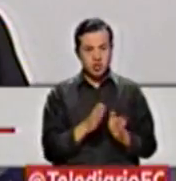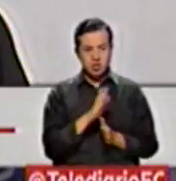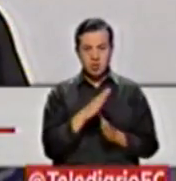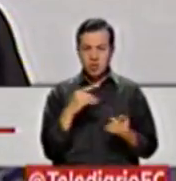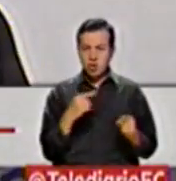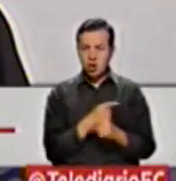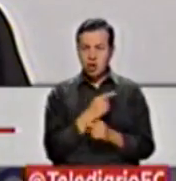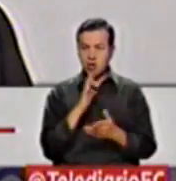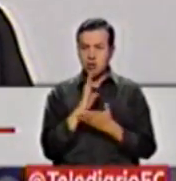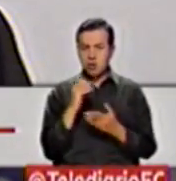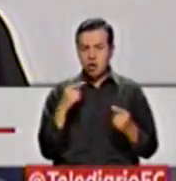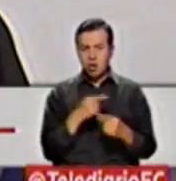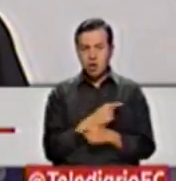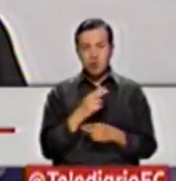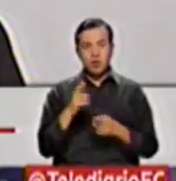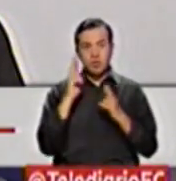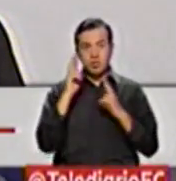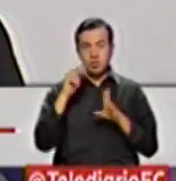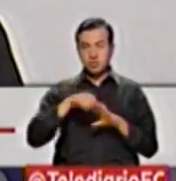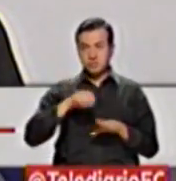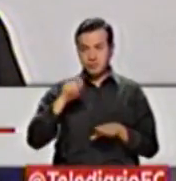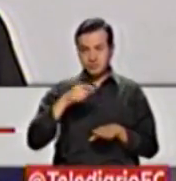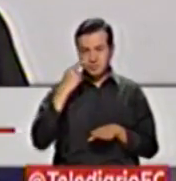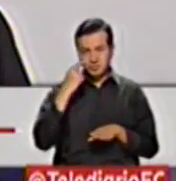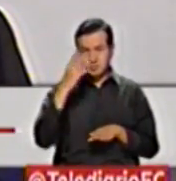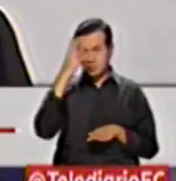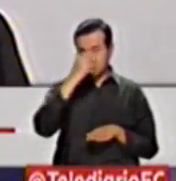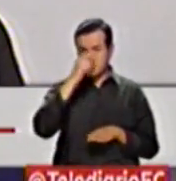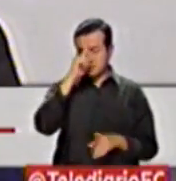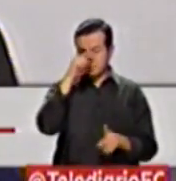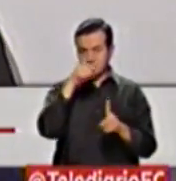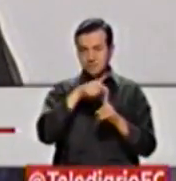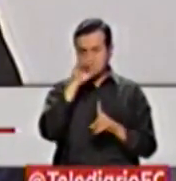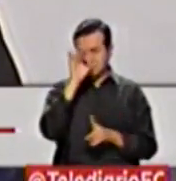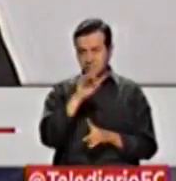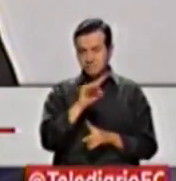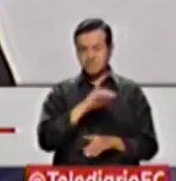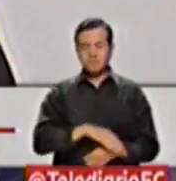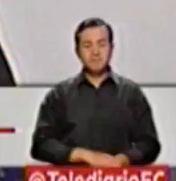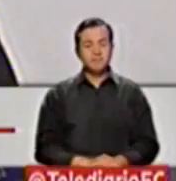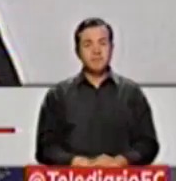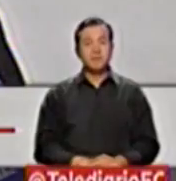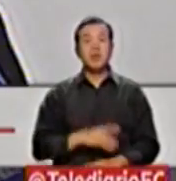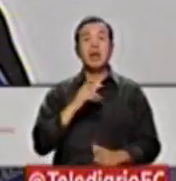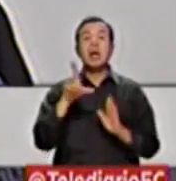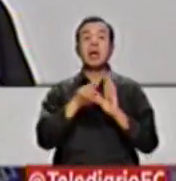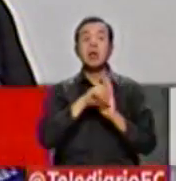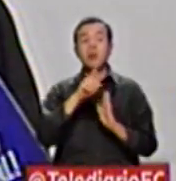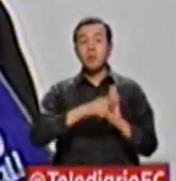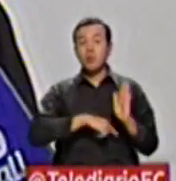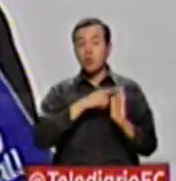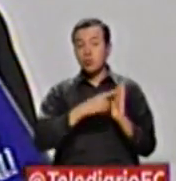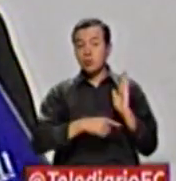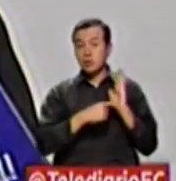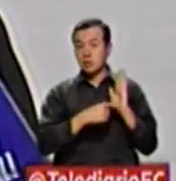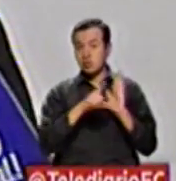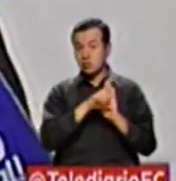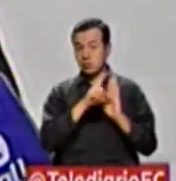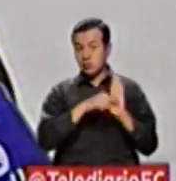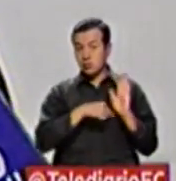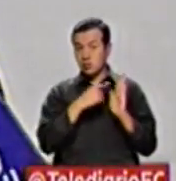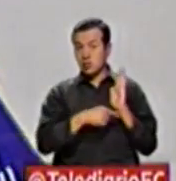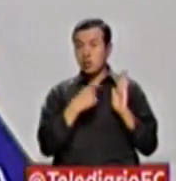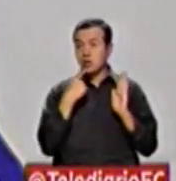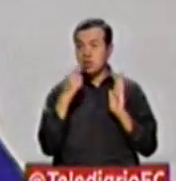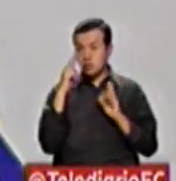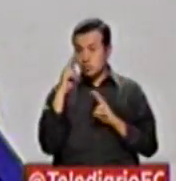calidad de testigos y esperamos que el tribunal actúe con toda la objetividad del caso. Hay una prohibición de la ley que no se puede hacer un examen